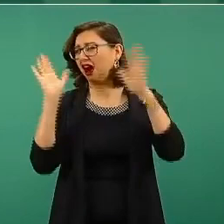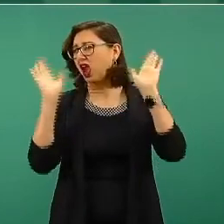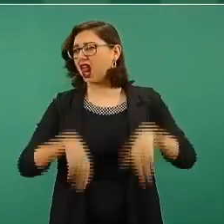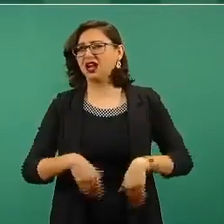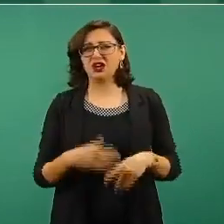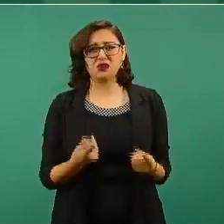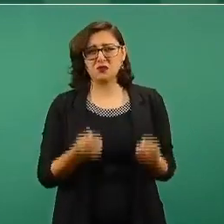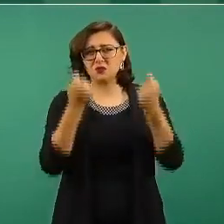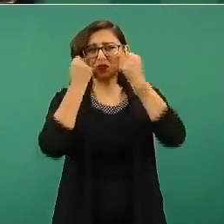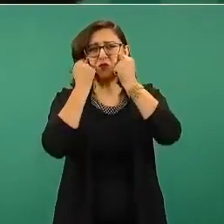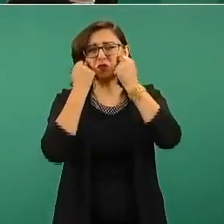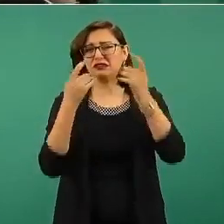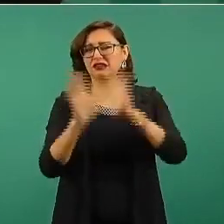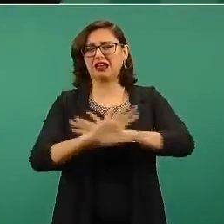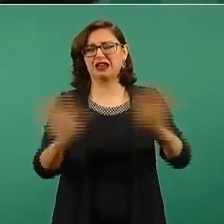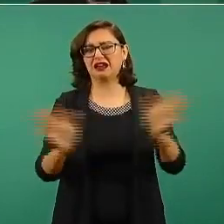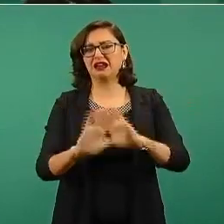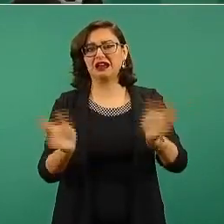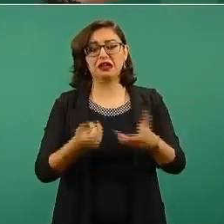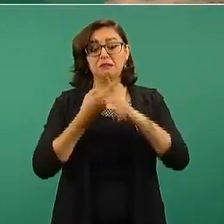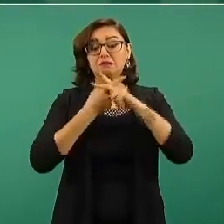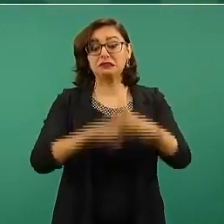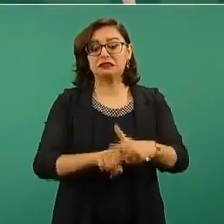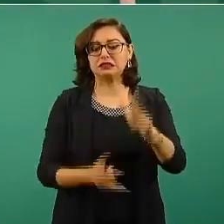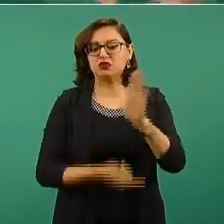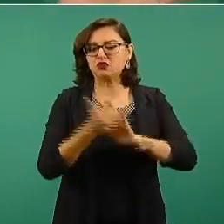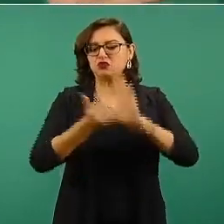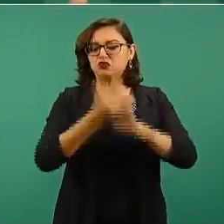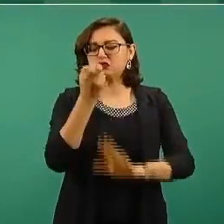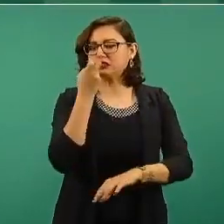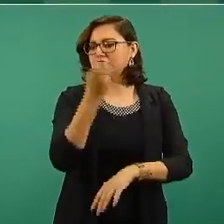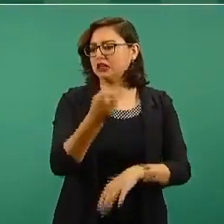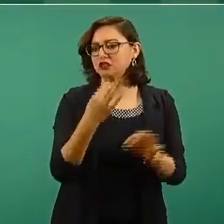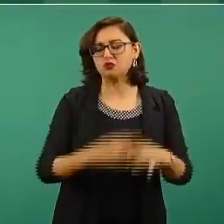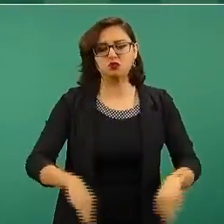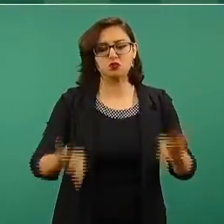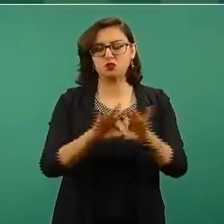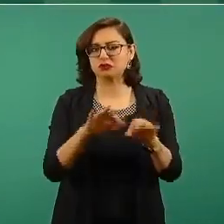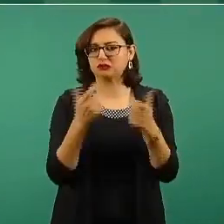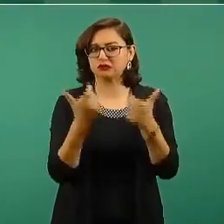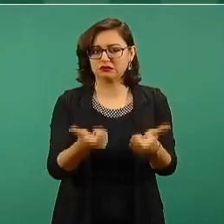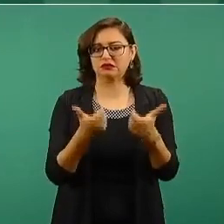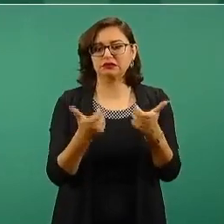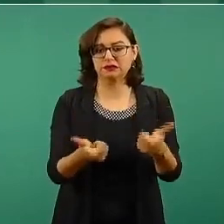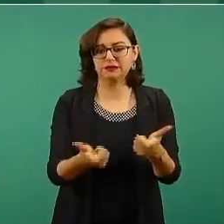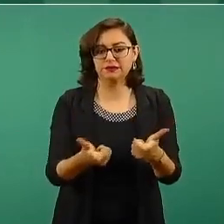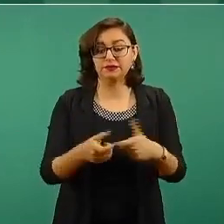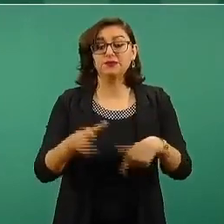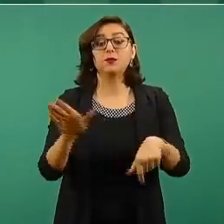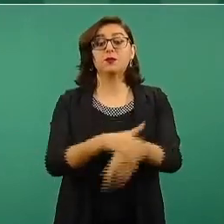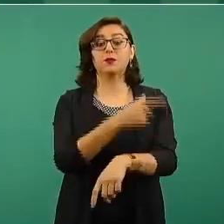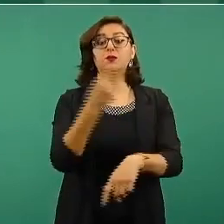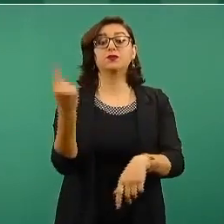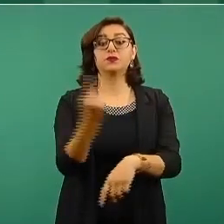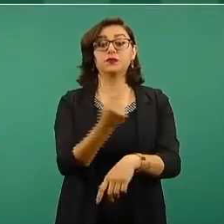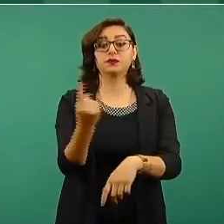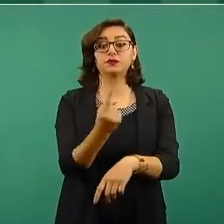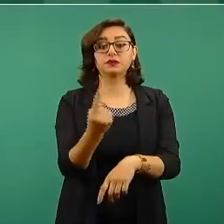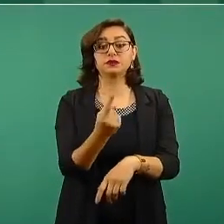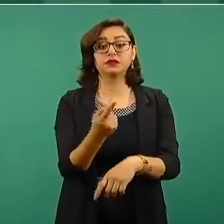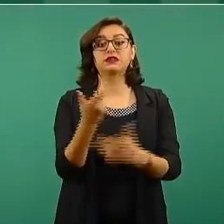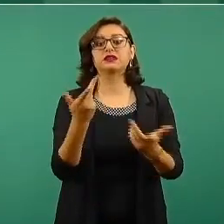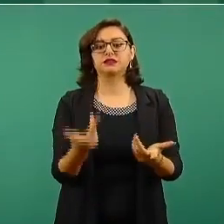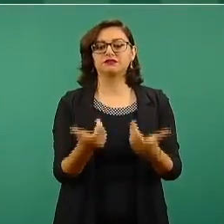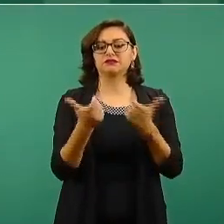les importaba, era empezar a hacer la obra, porque en